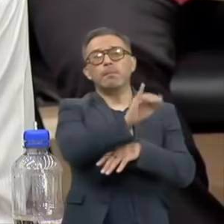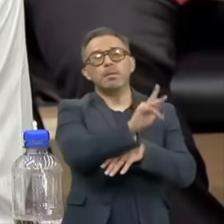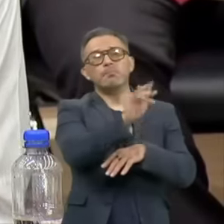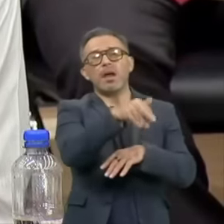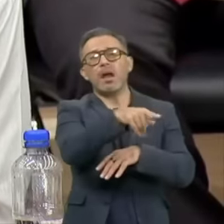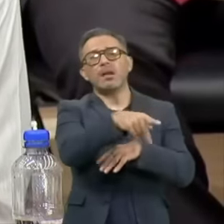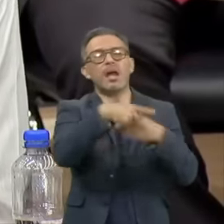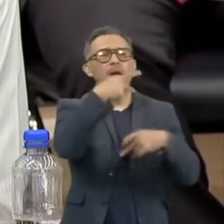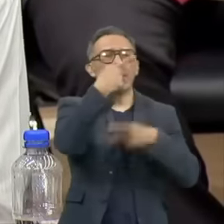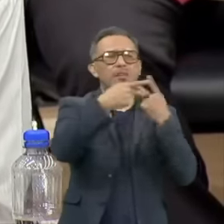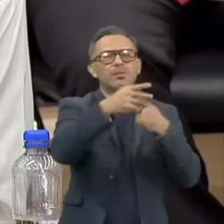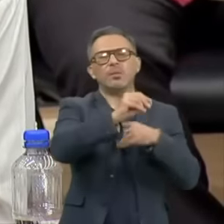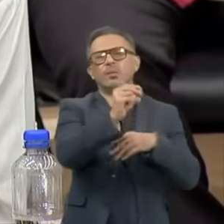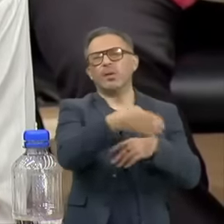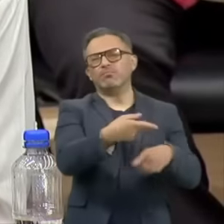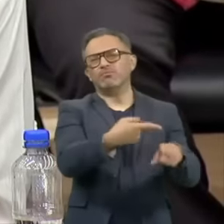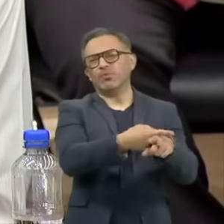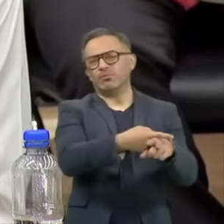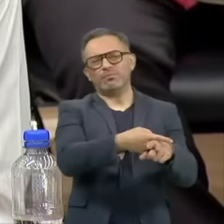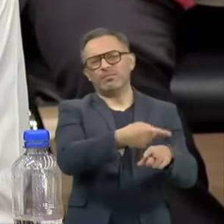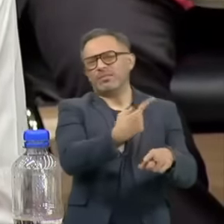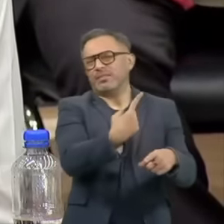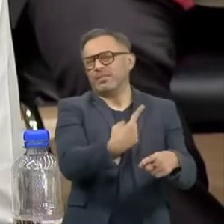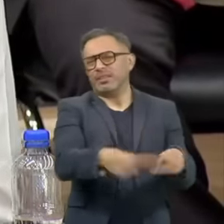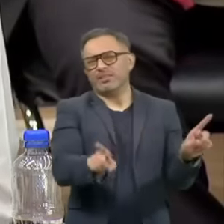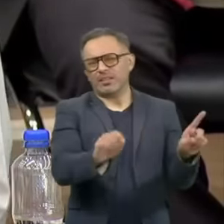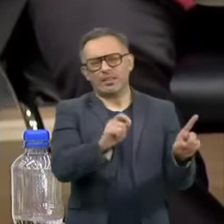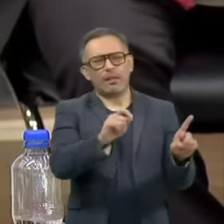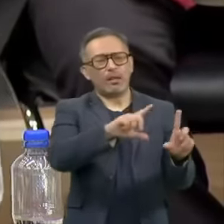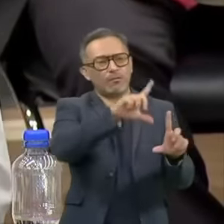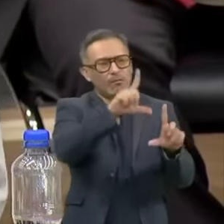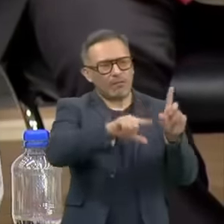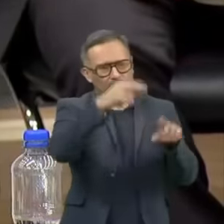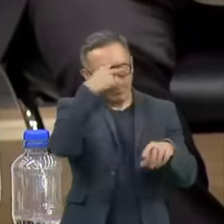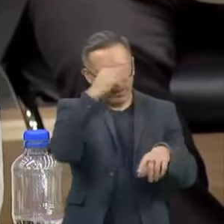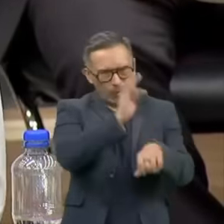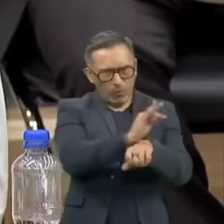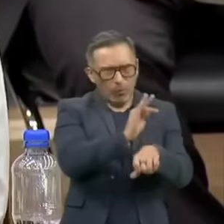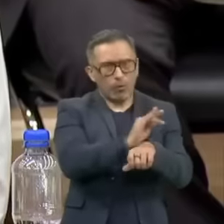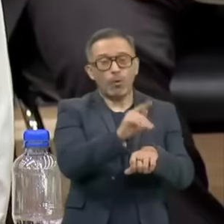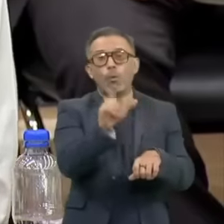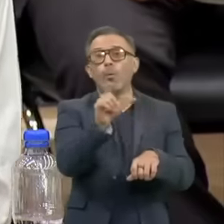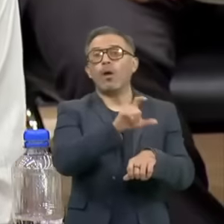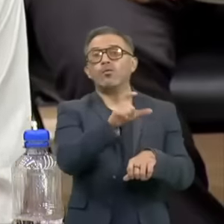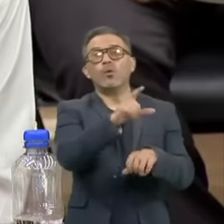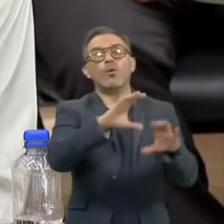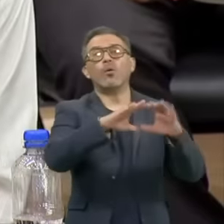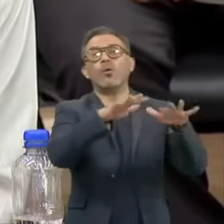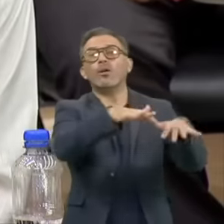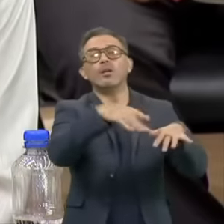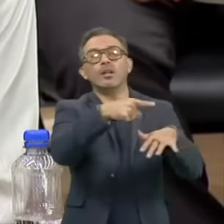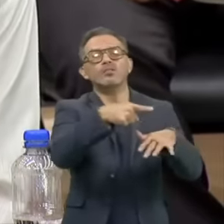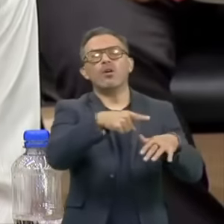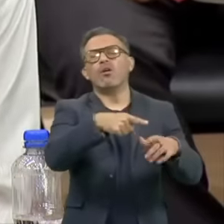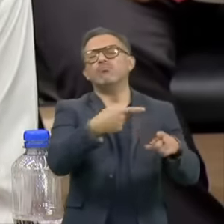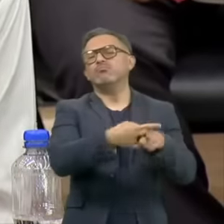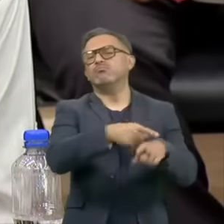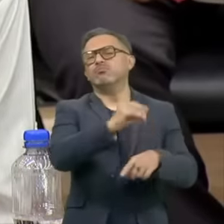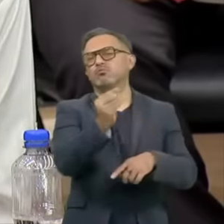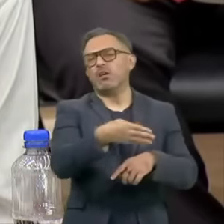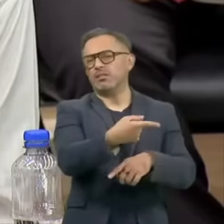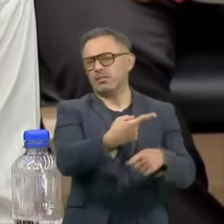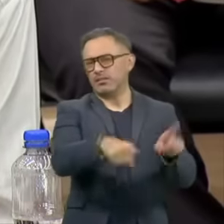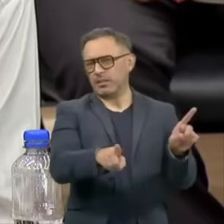hacían algo totalmente contrario a los intereses nacionales y del pueblo una vez que estaban en el Congreso. Nosotros